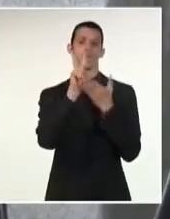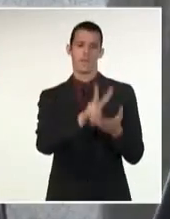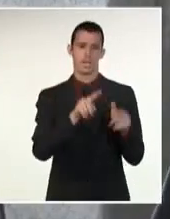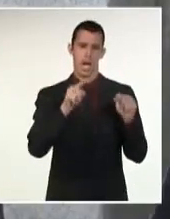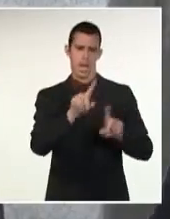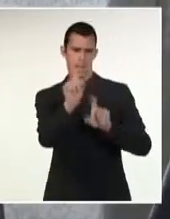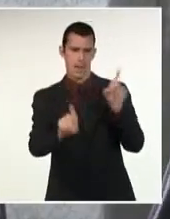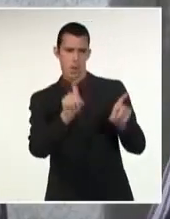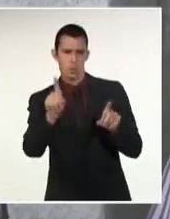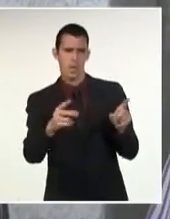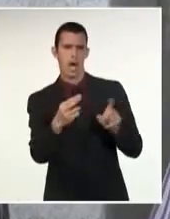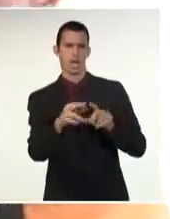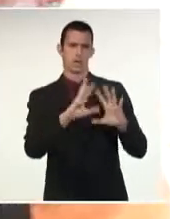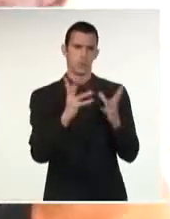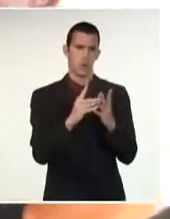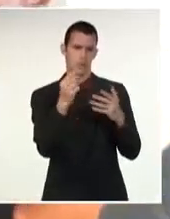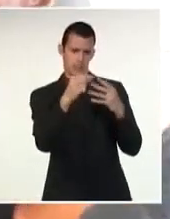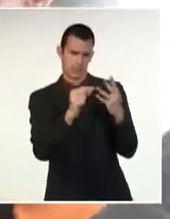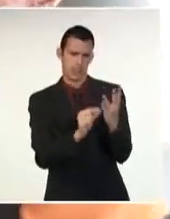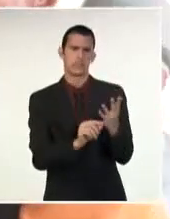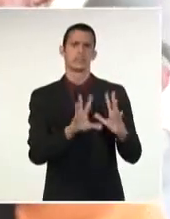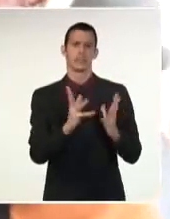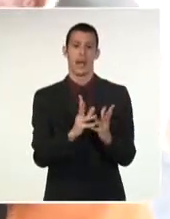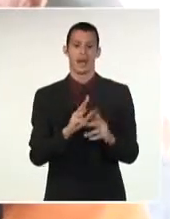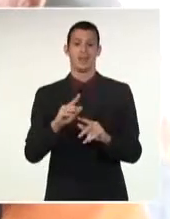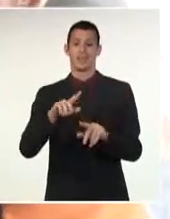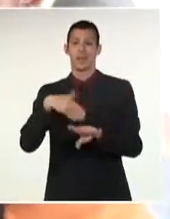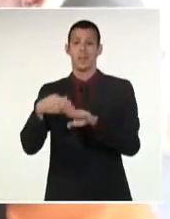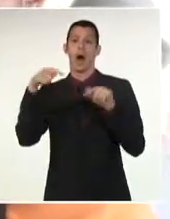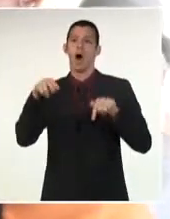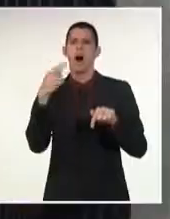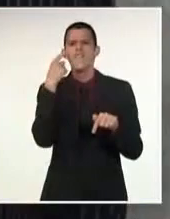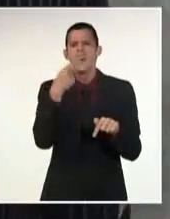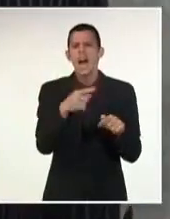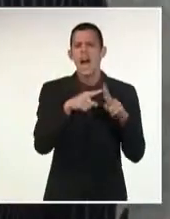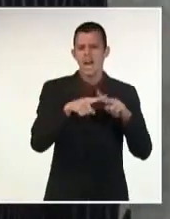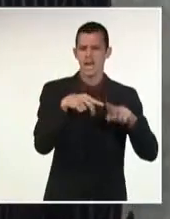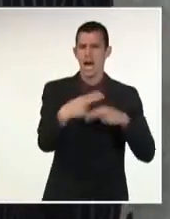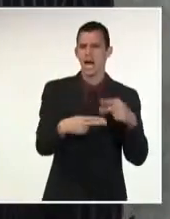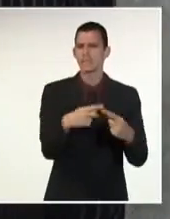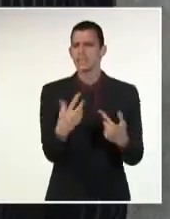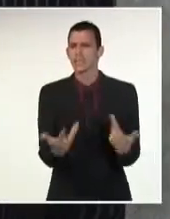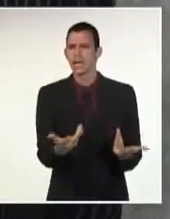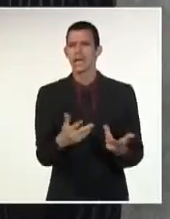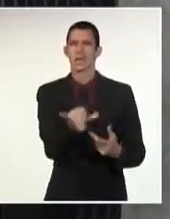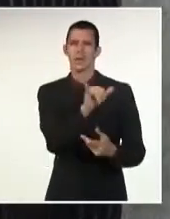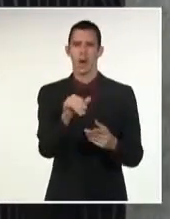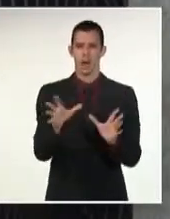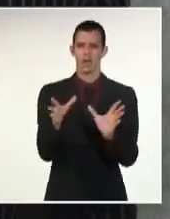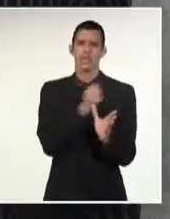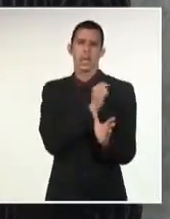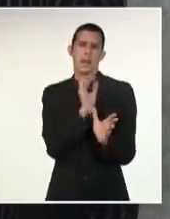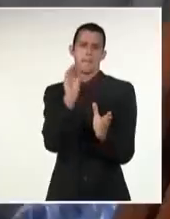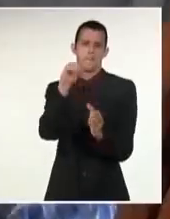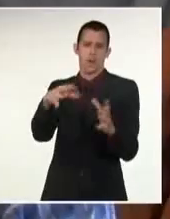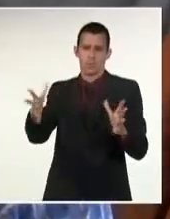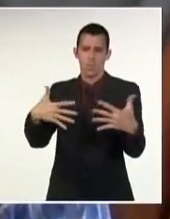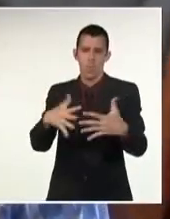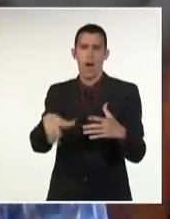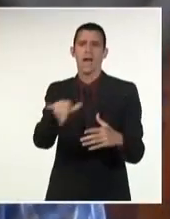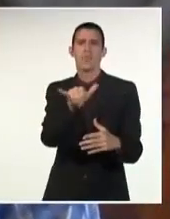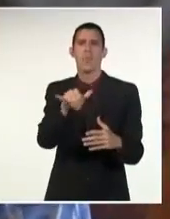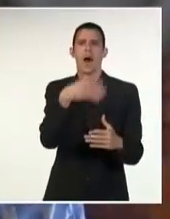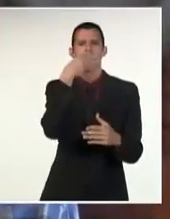la instalación de una planta desalinizadora y la ampliación de la red de servicios contribuirán a elevar la calidad de vida de los